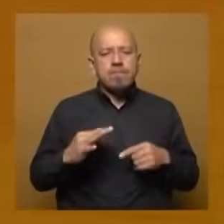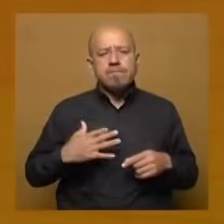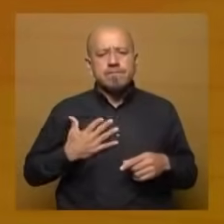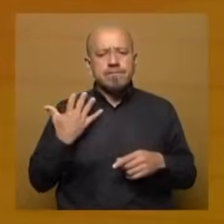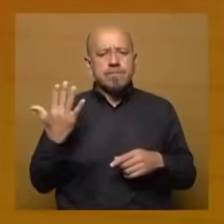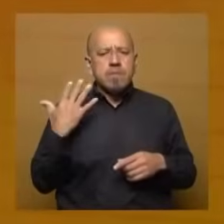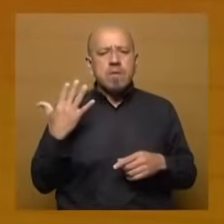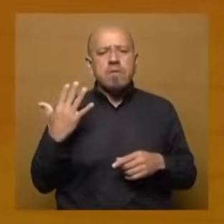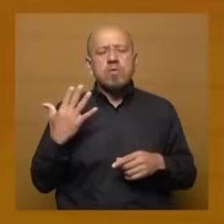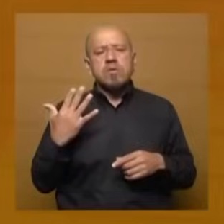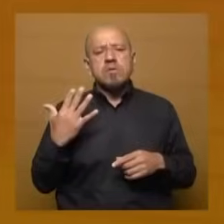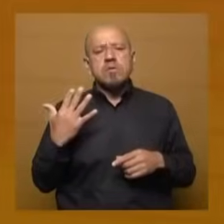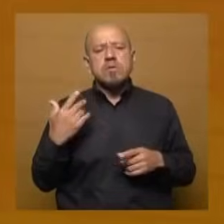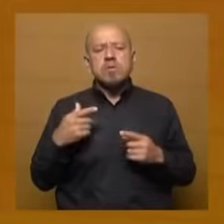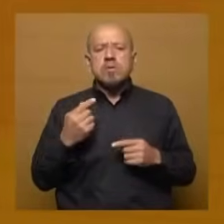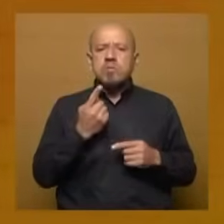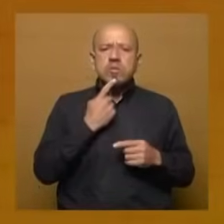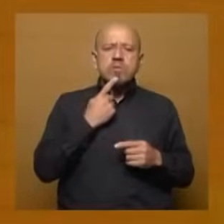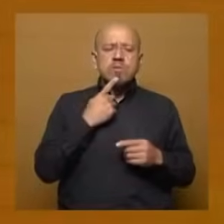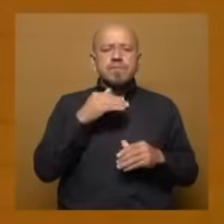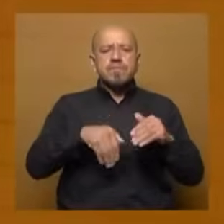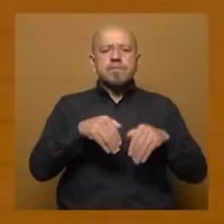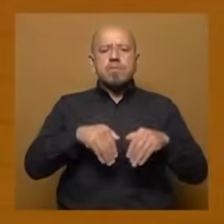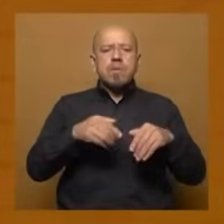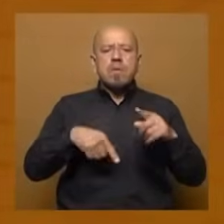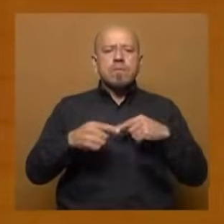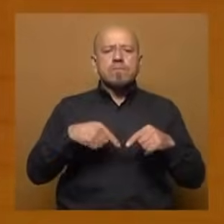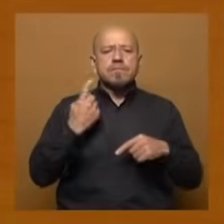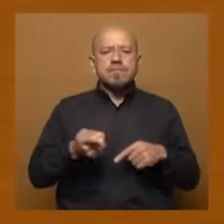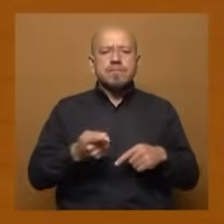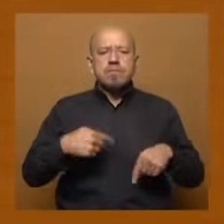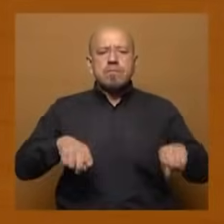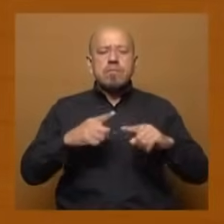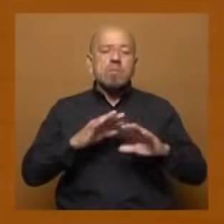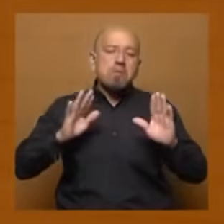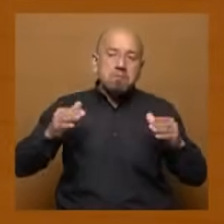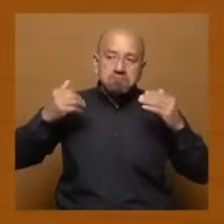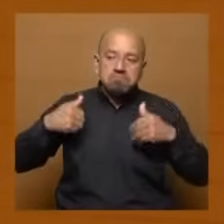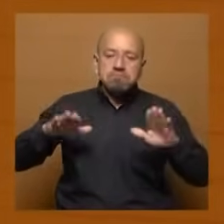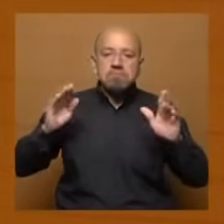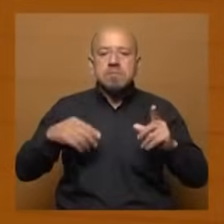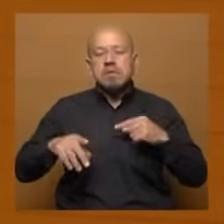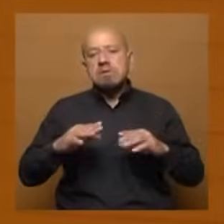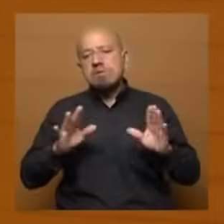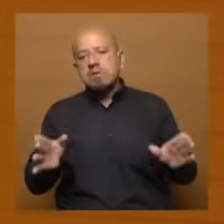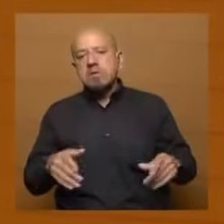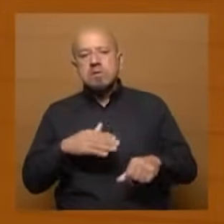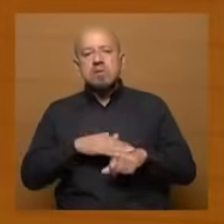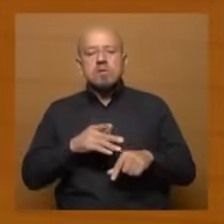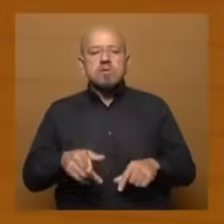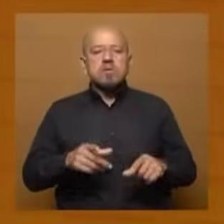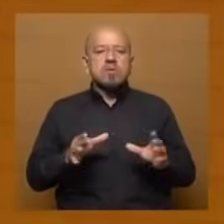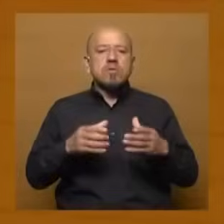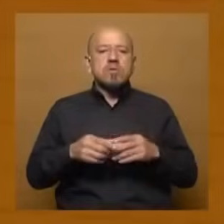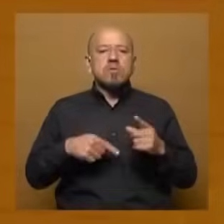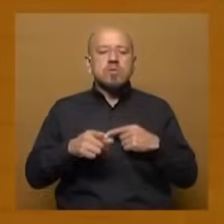que más réditos político-electorales pueden dar son los otros, los del sálvese quien pueda, los del desencanto en proyectos